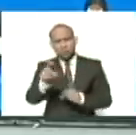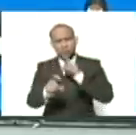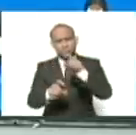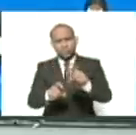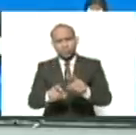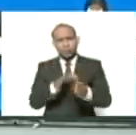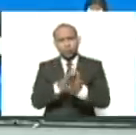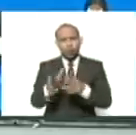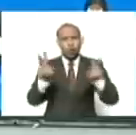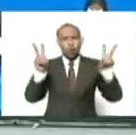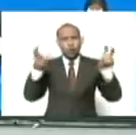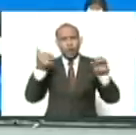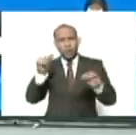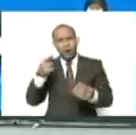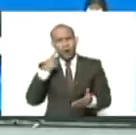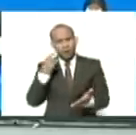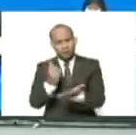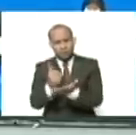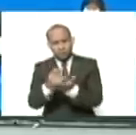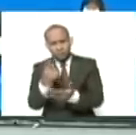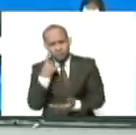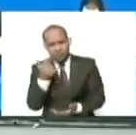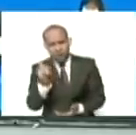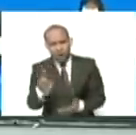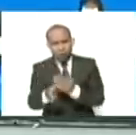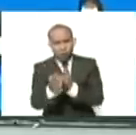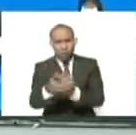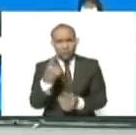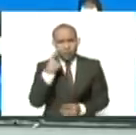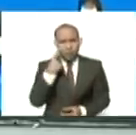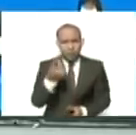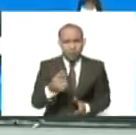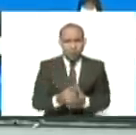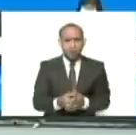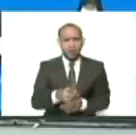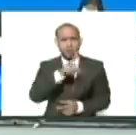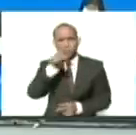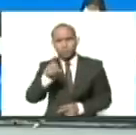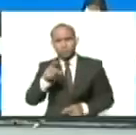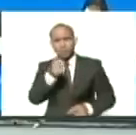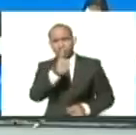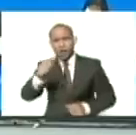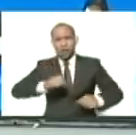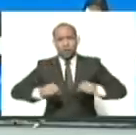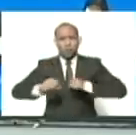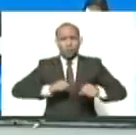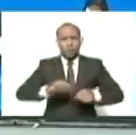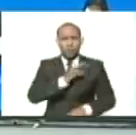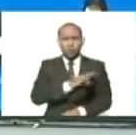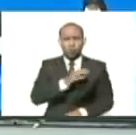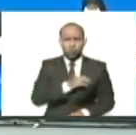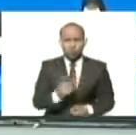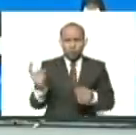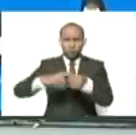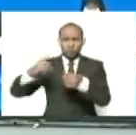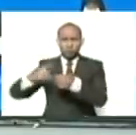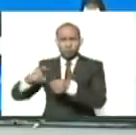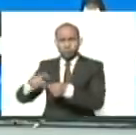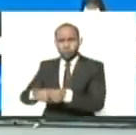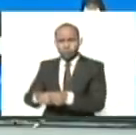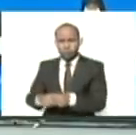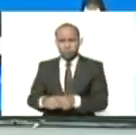tenemos pendientes, un sistema de consulta permanente de cada movimiento social con sus afiliados, con